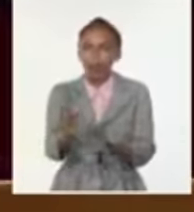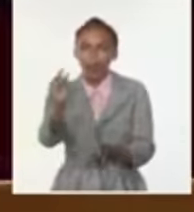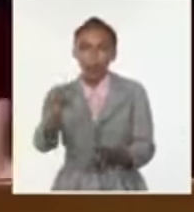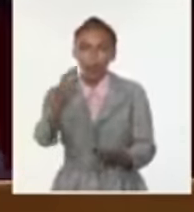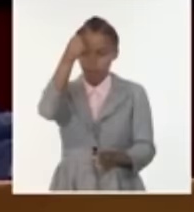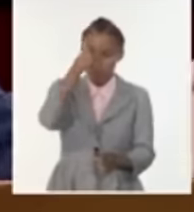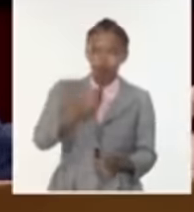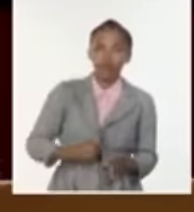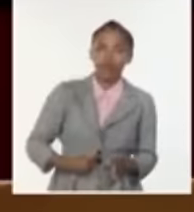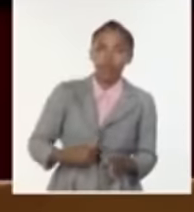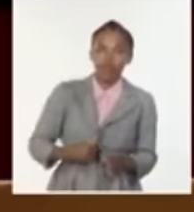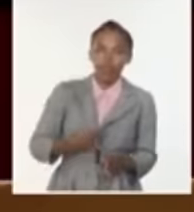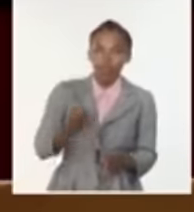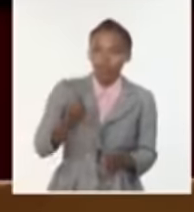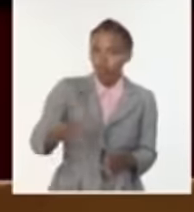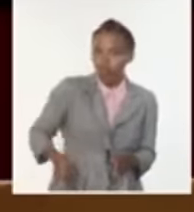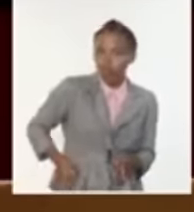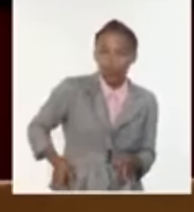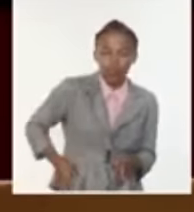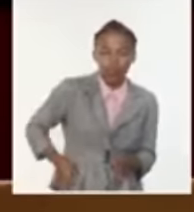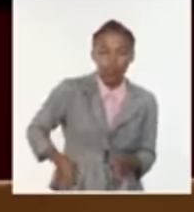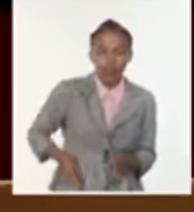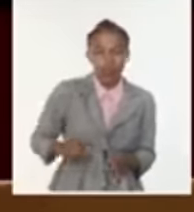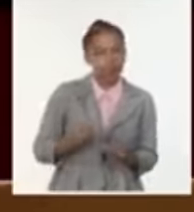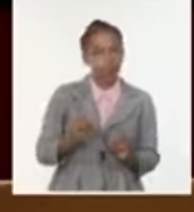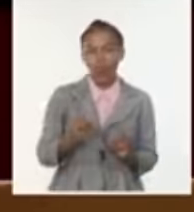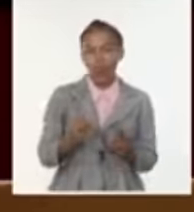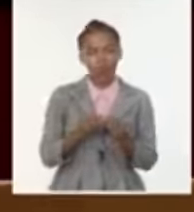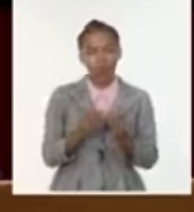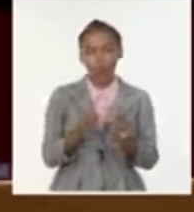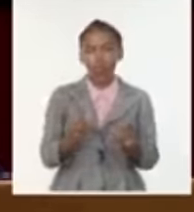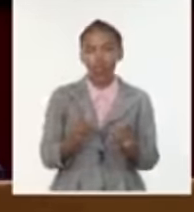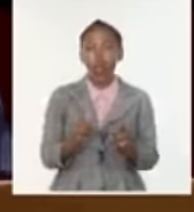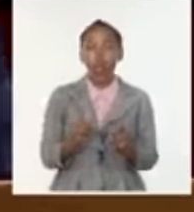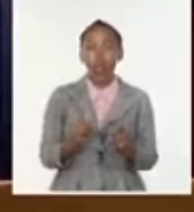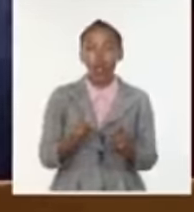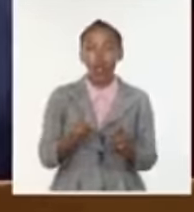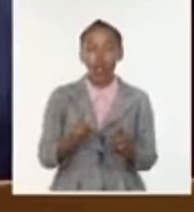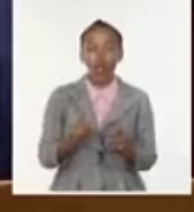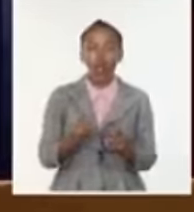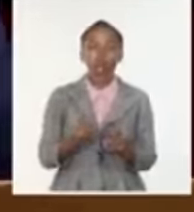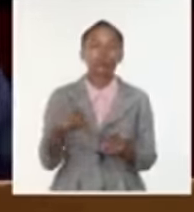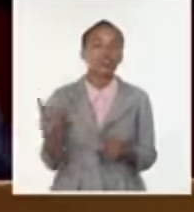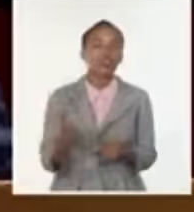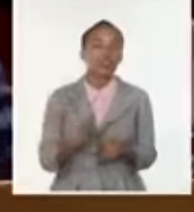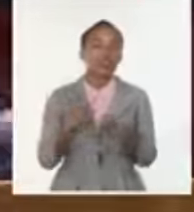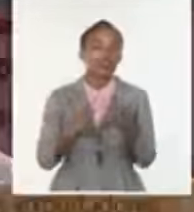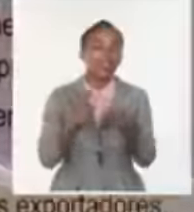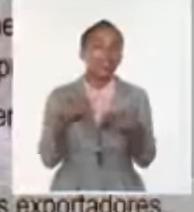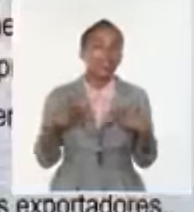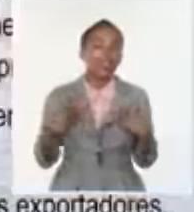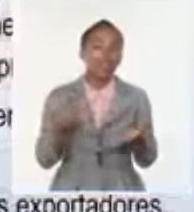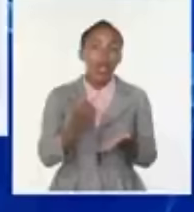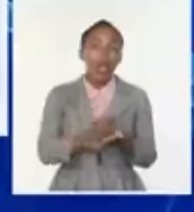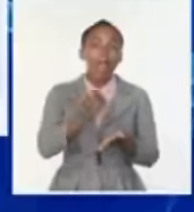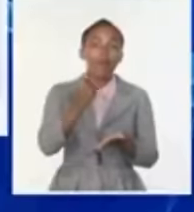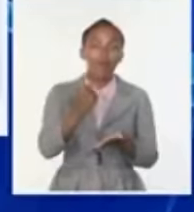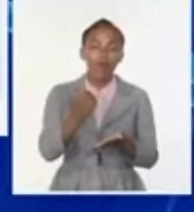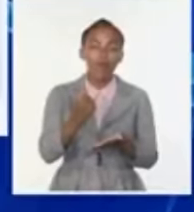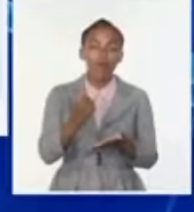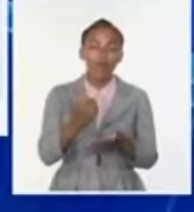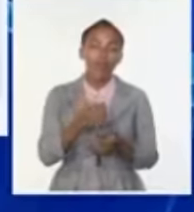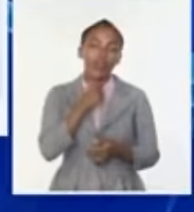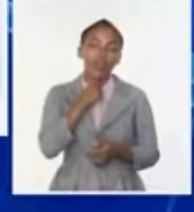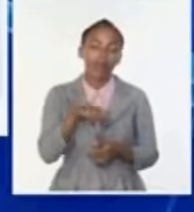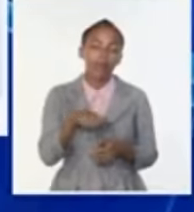y nosotros prácticamente beneficiando. Y en este sentido se aprobó la implementación, son varias estas